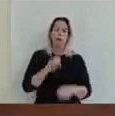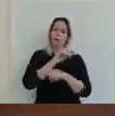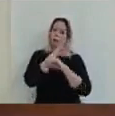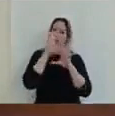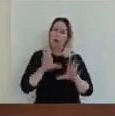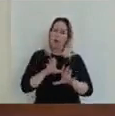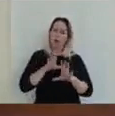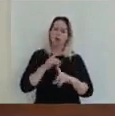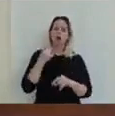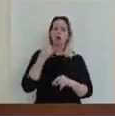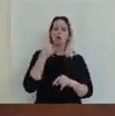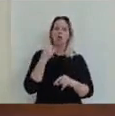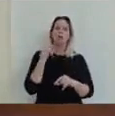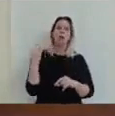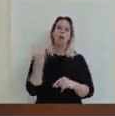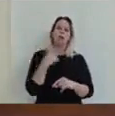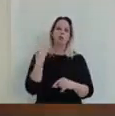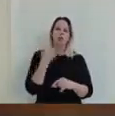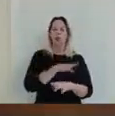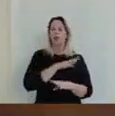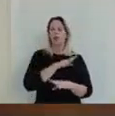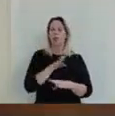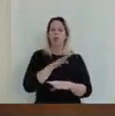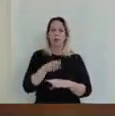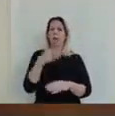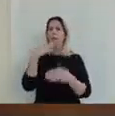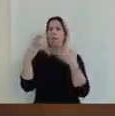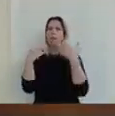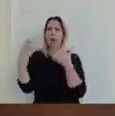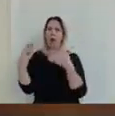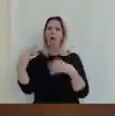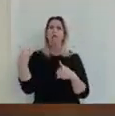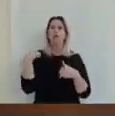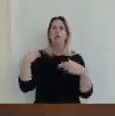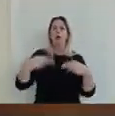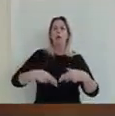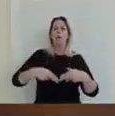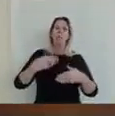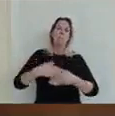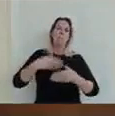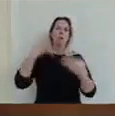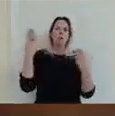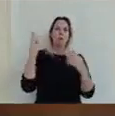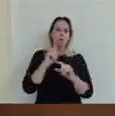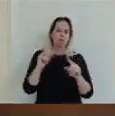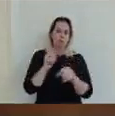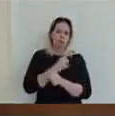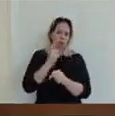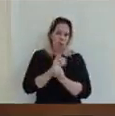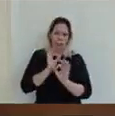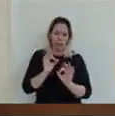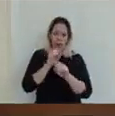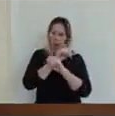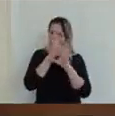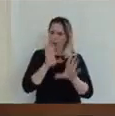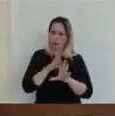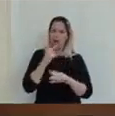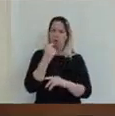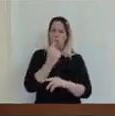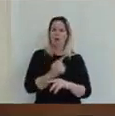ningún momento hicimos proselitismo político y aclaramos perfectamente que nosotros no éramos lo que habilitábamos, era